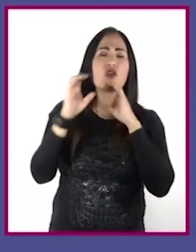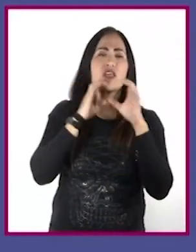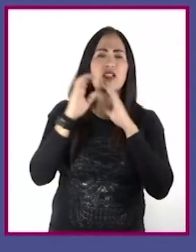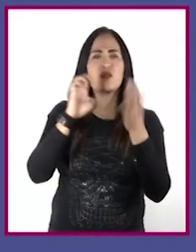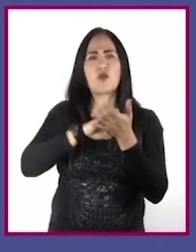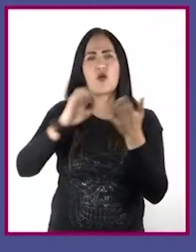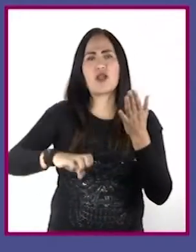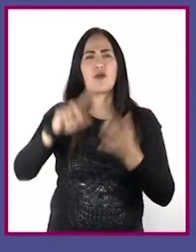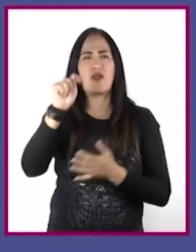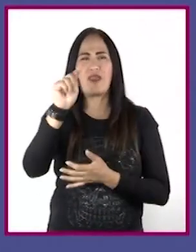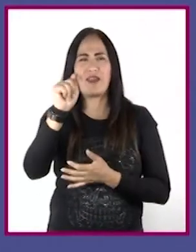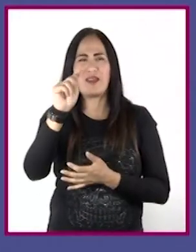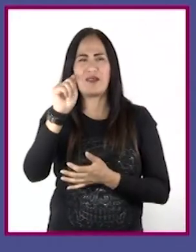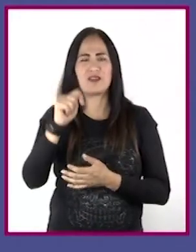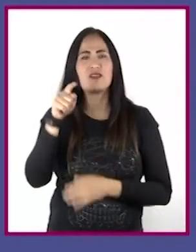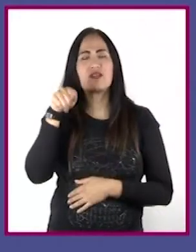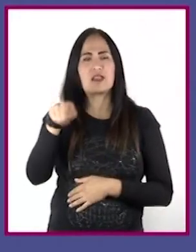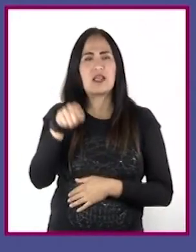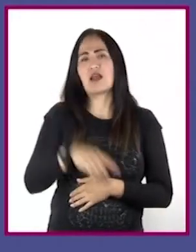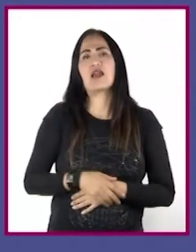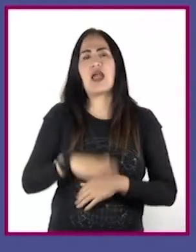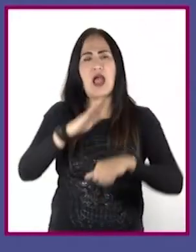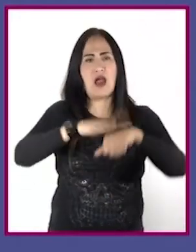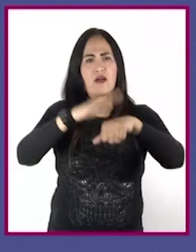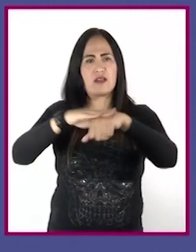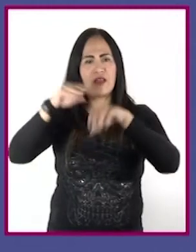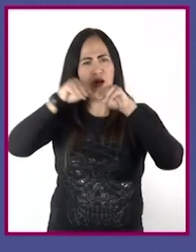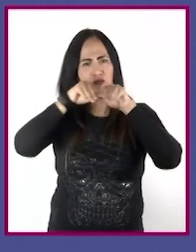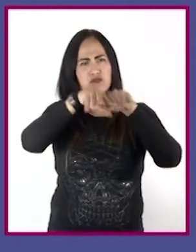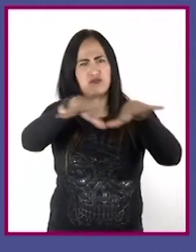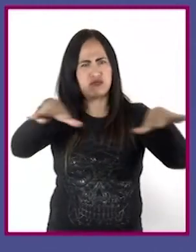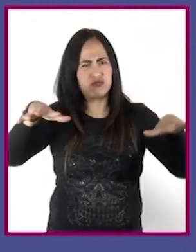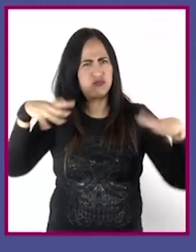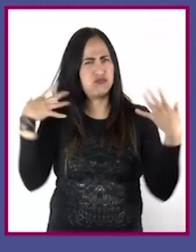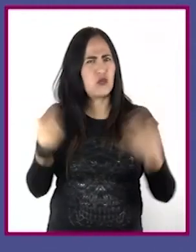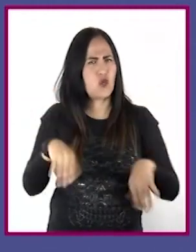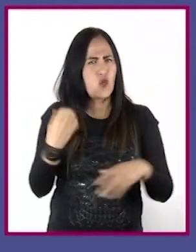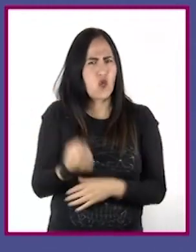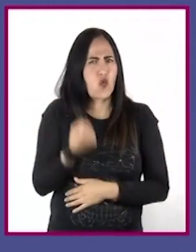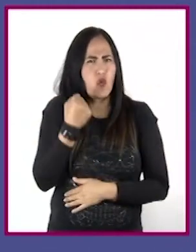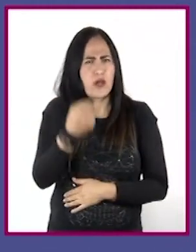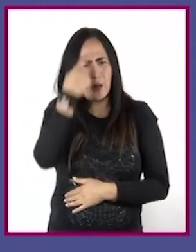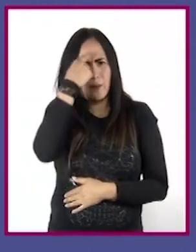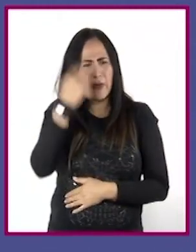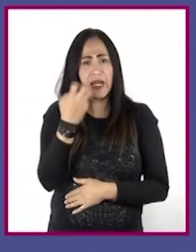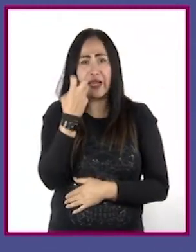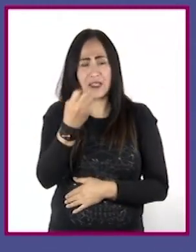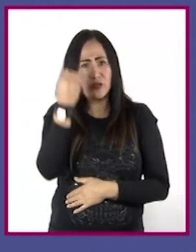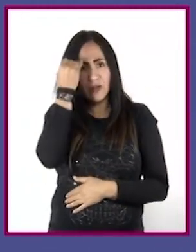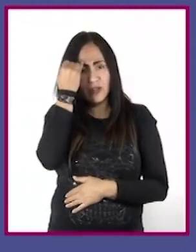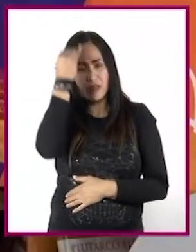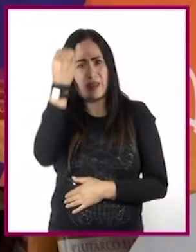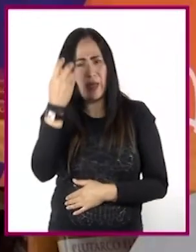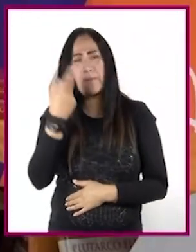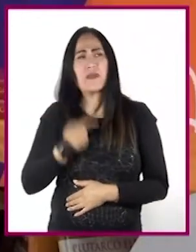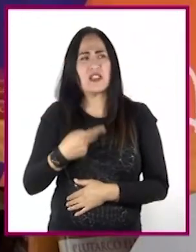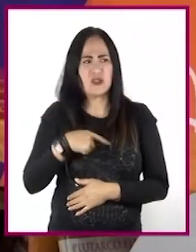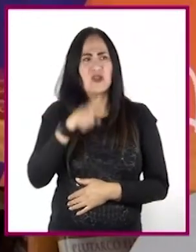televisión, han hecho y están haciendo campañas realmente potentes para que esta idea cale en la